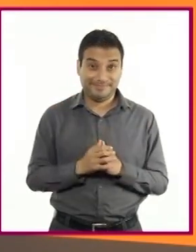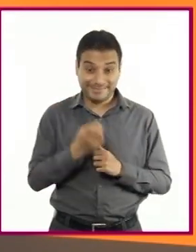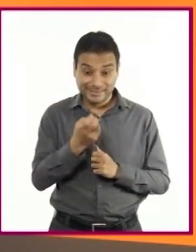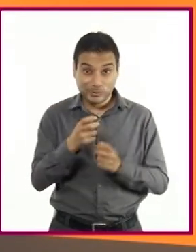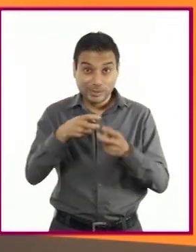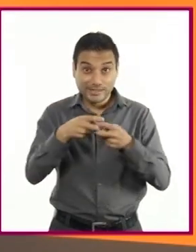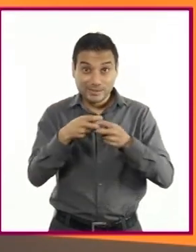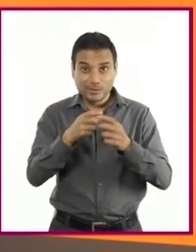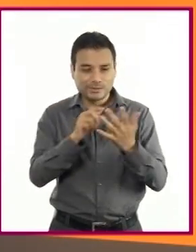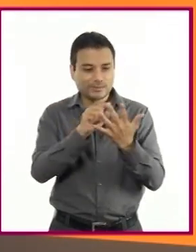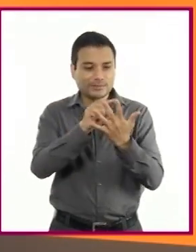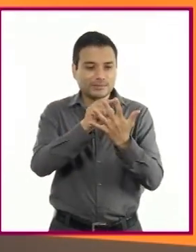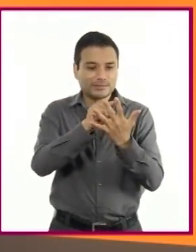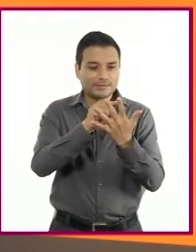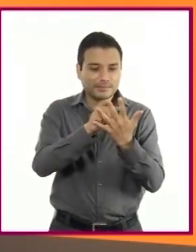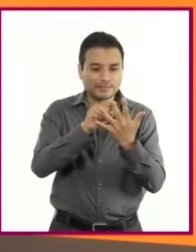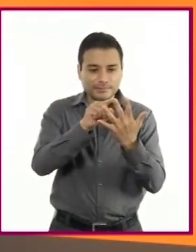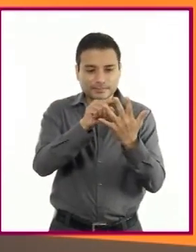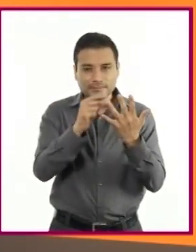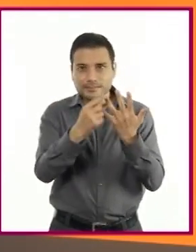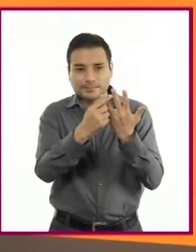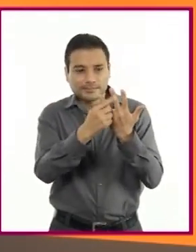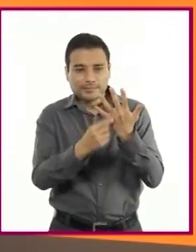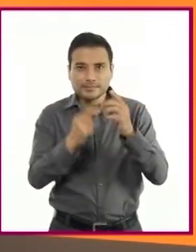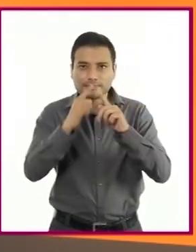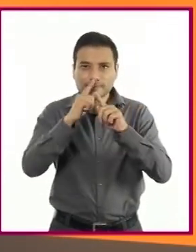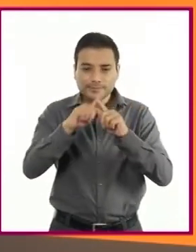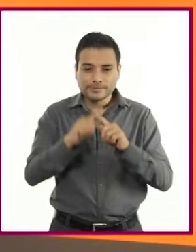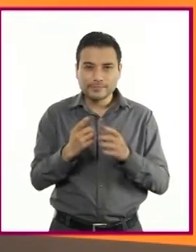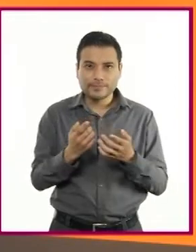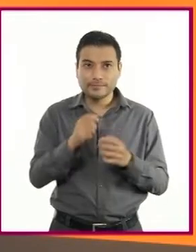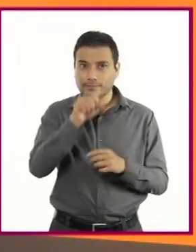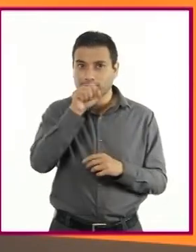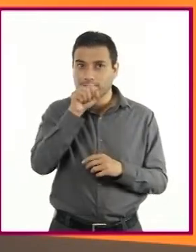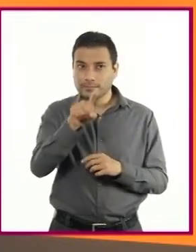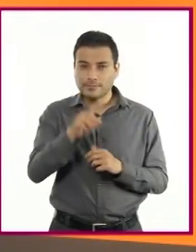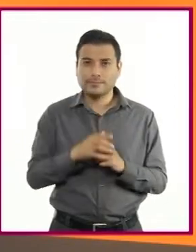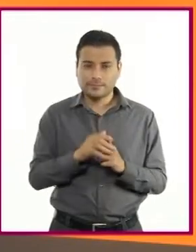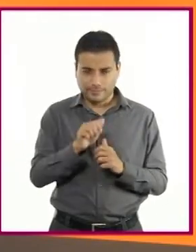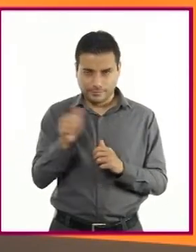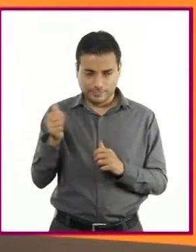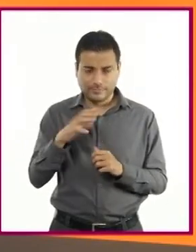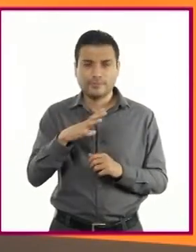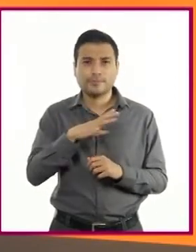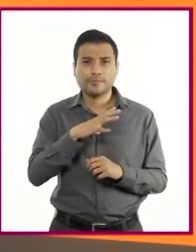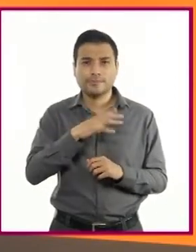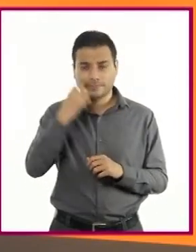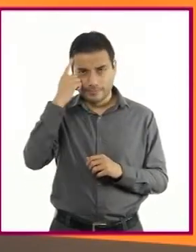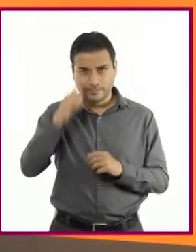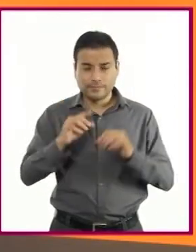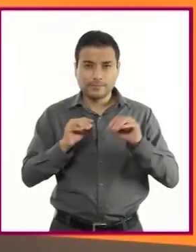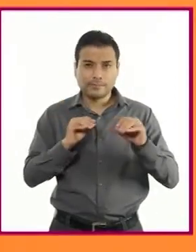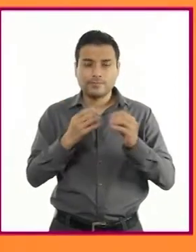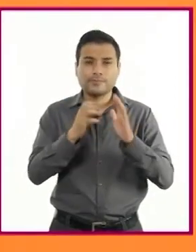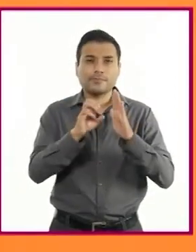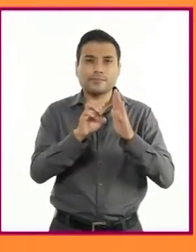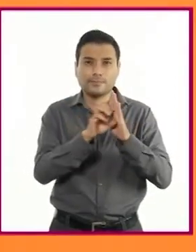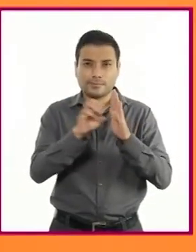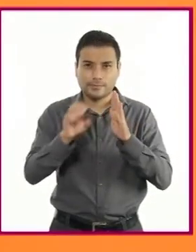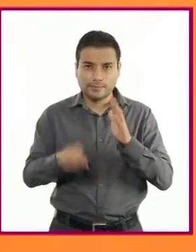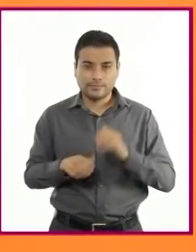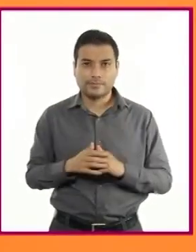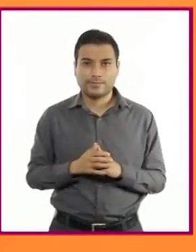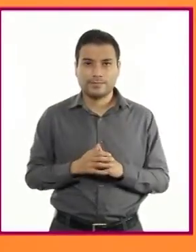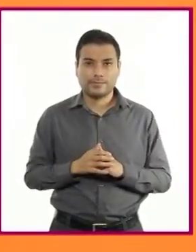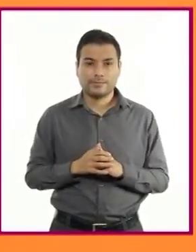articulaciones tienen otros elementos que de igual forma participan en la movilidad, como son